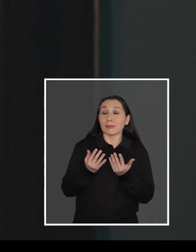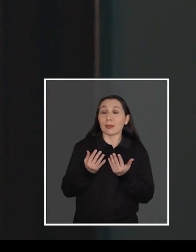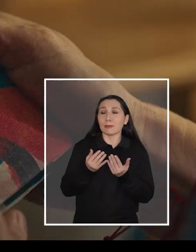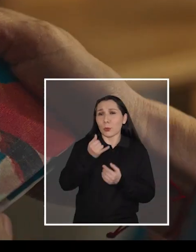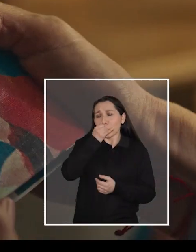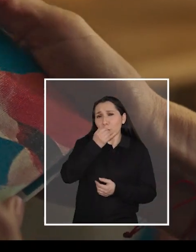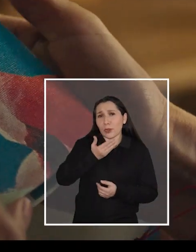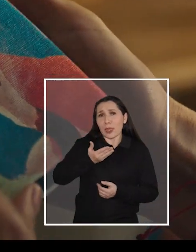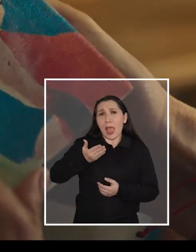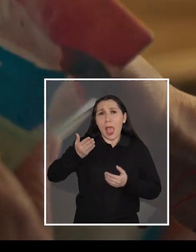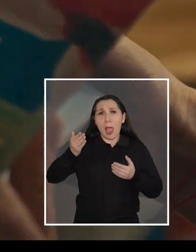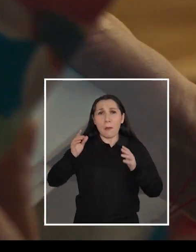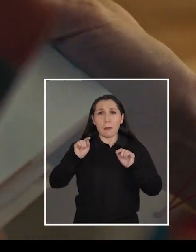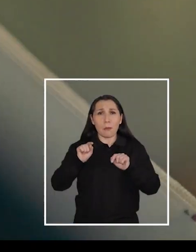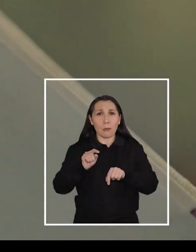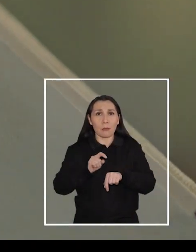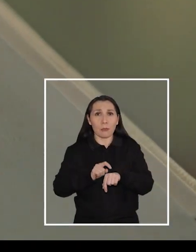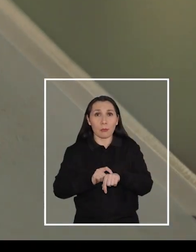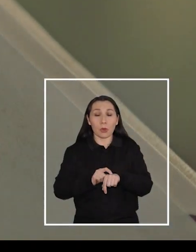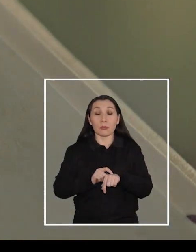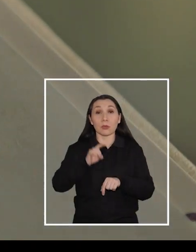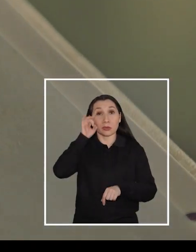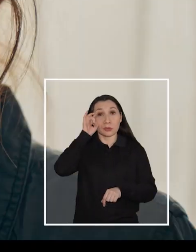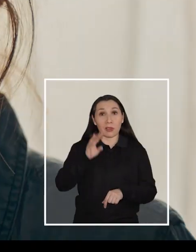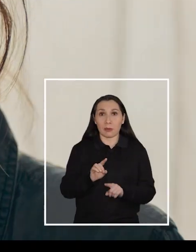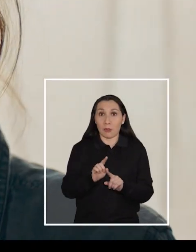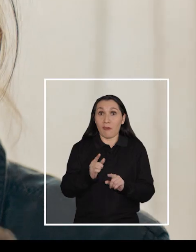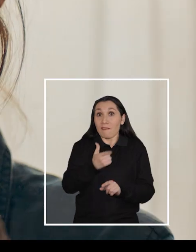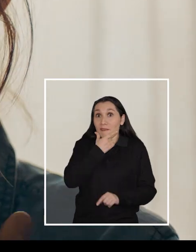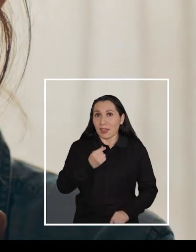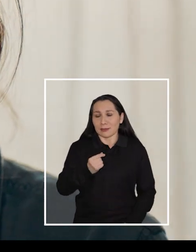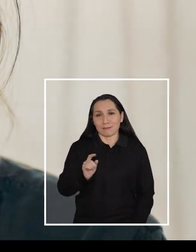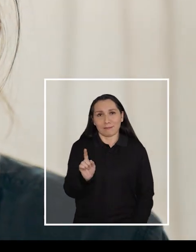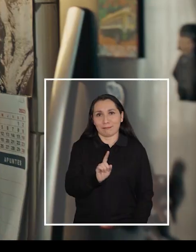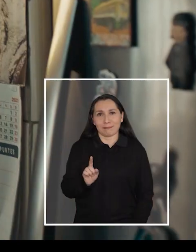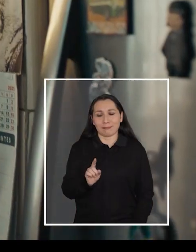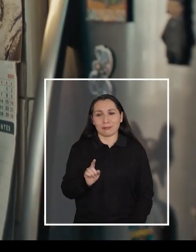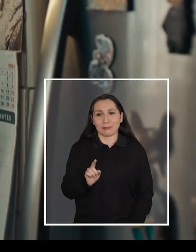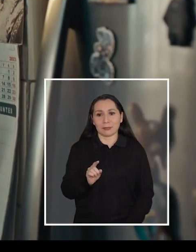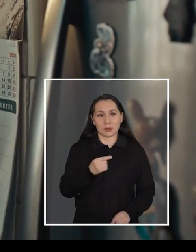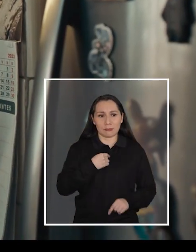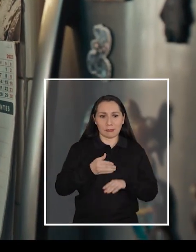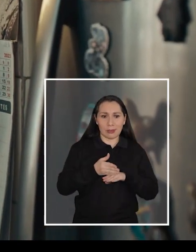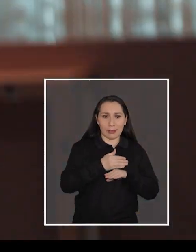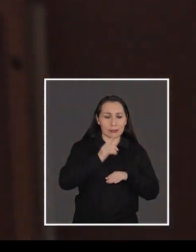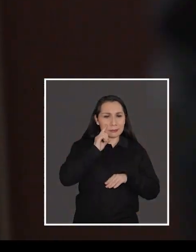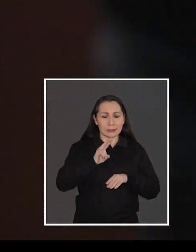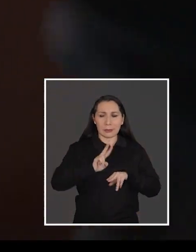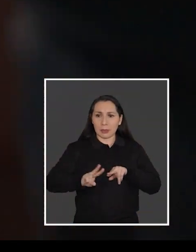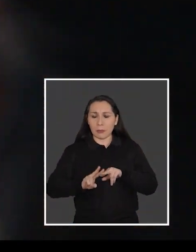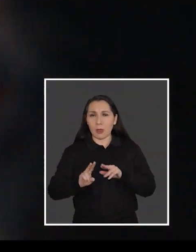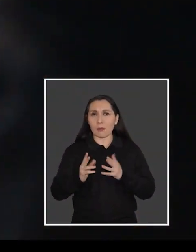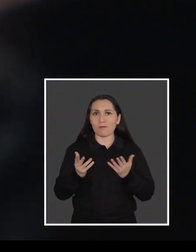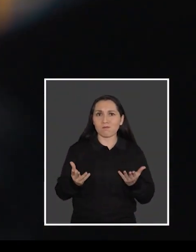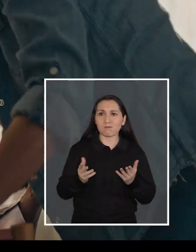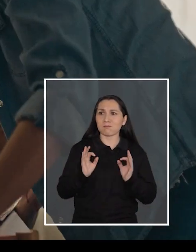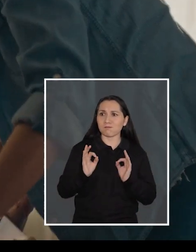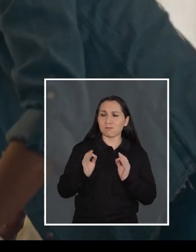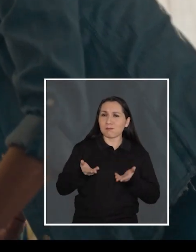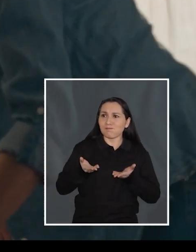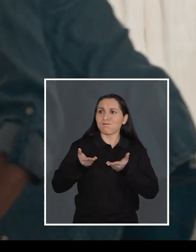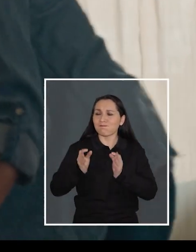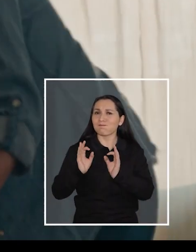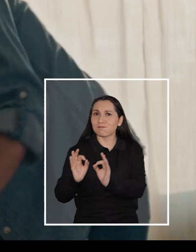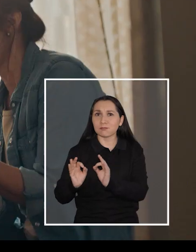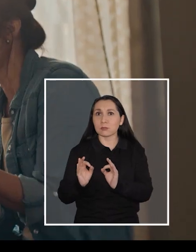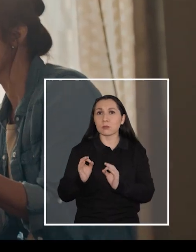Te estuvimos esperando por tanto tiempo. Sabíamos que no iba a ser fácil, que si no estábamos preparados o si no